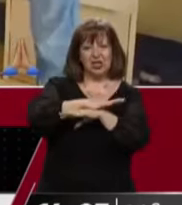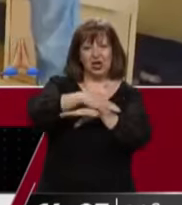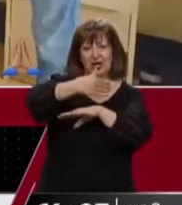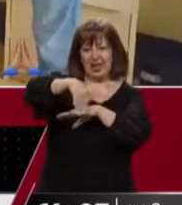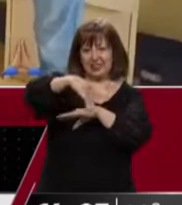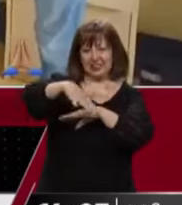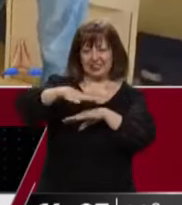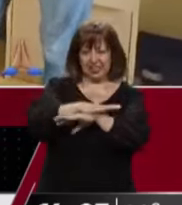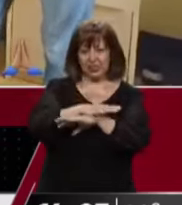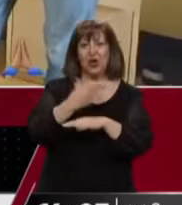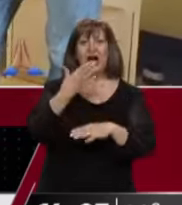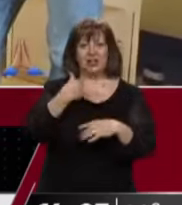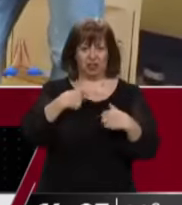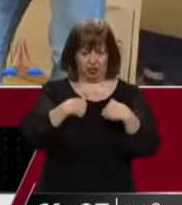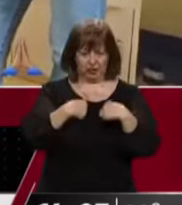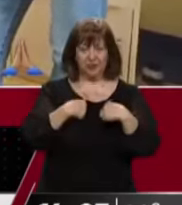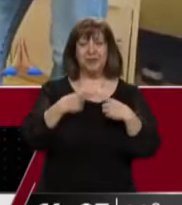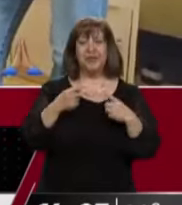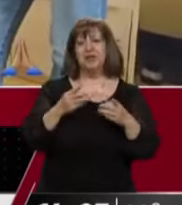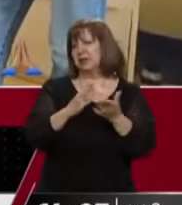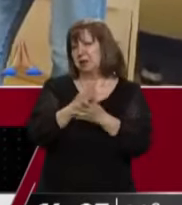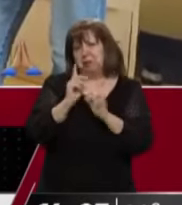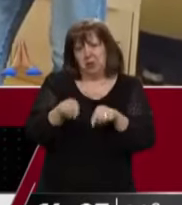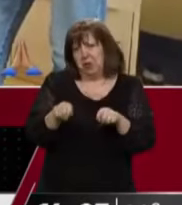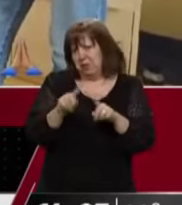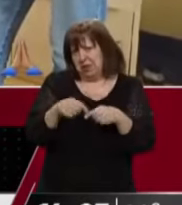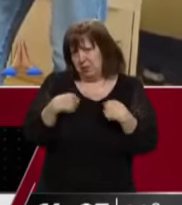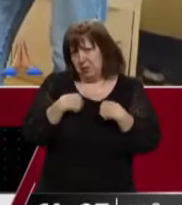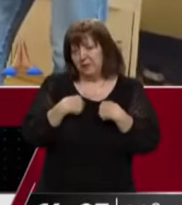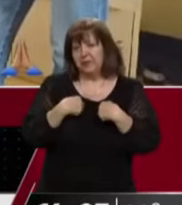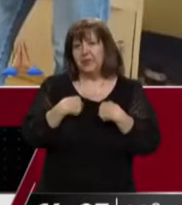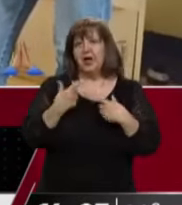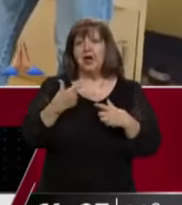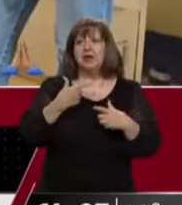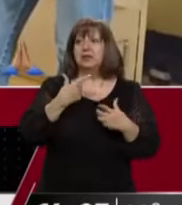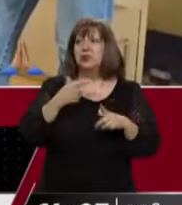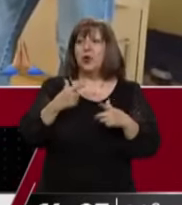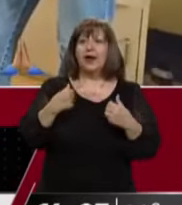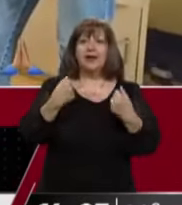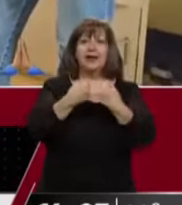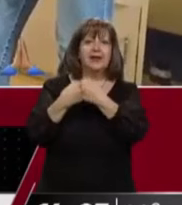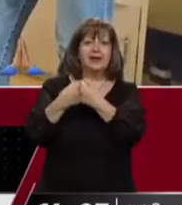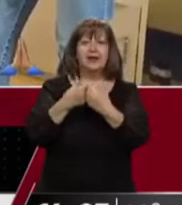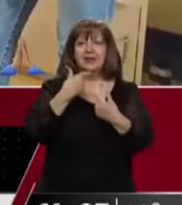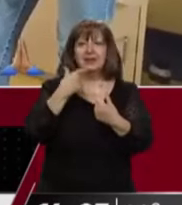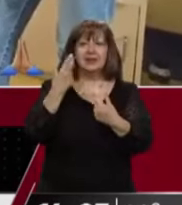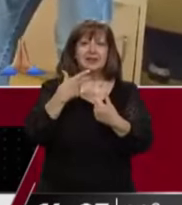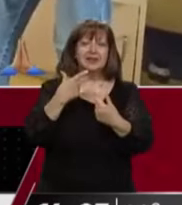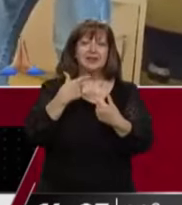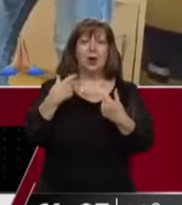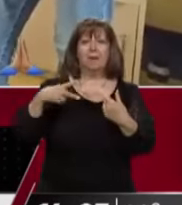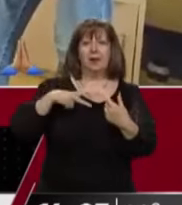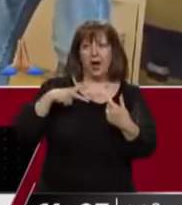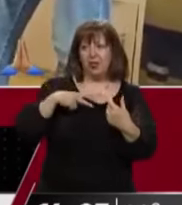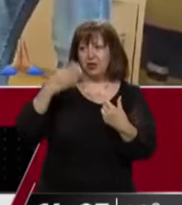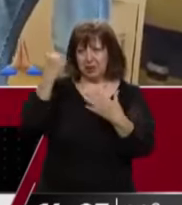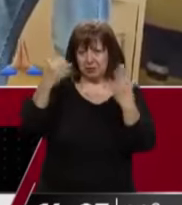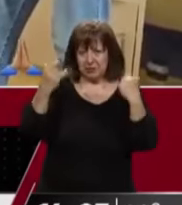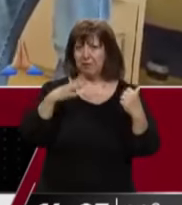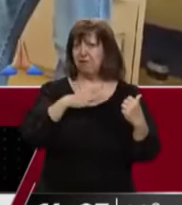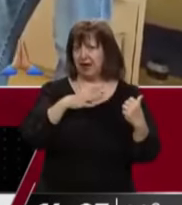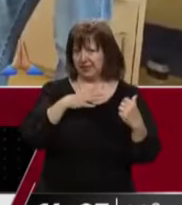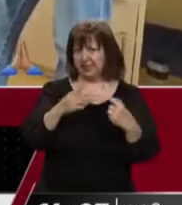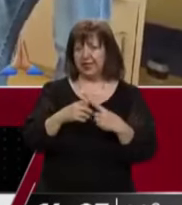calle, como siempre lo he hecho. Show, no tenemos ningún show pactado todavía, pero voy a seguir con los shows privados y los shows